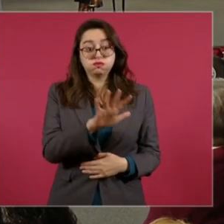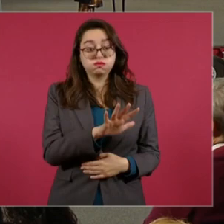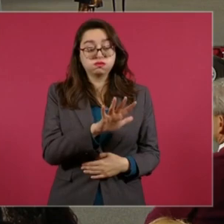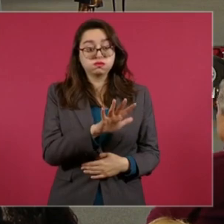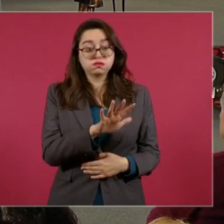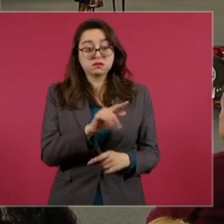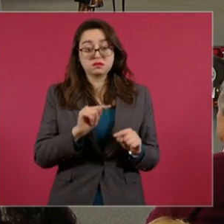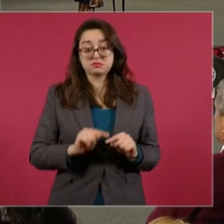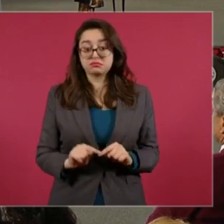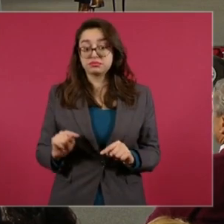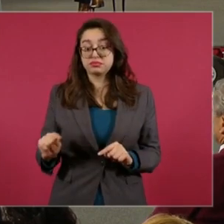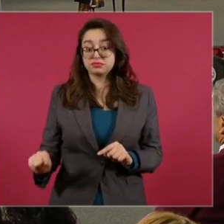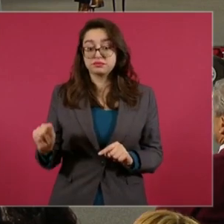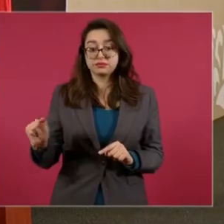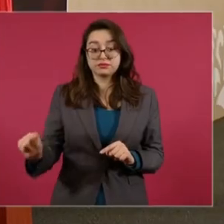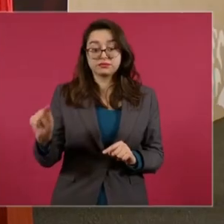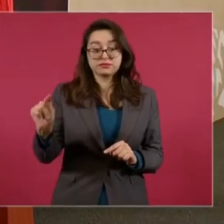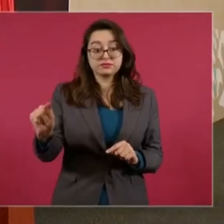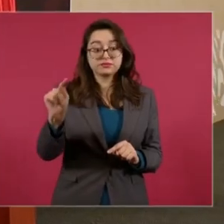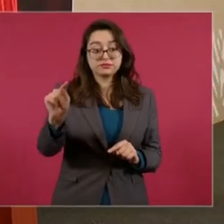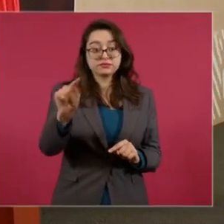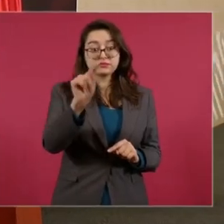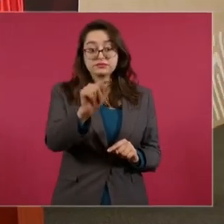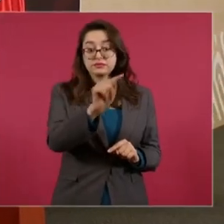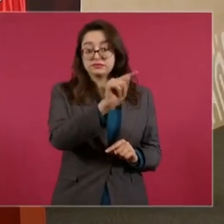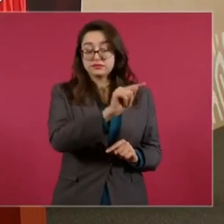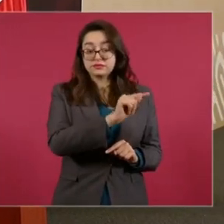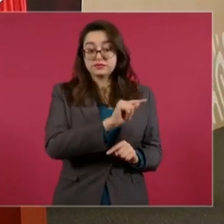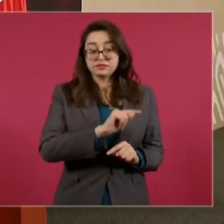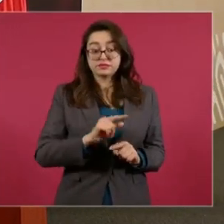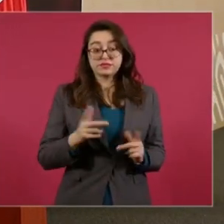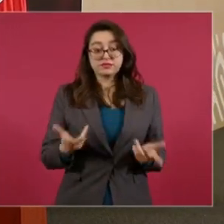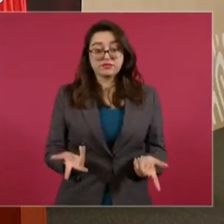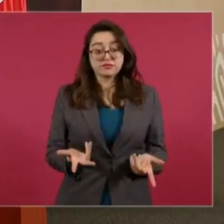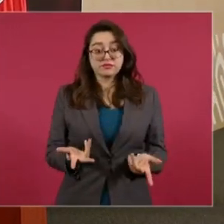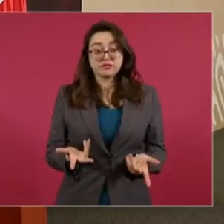estos condados de Texas